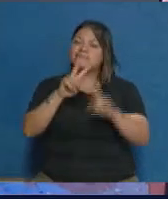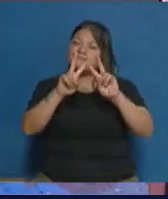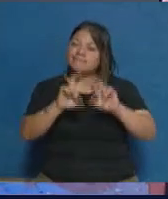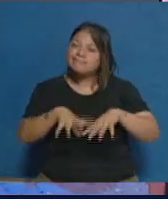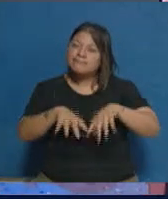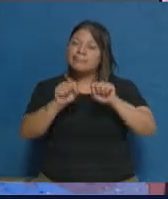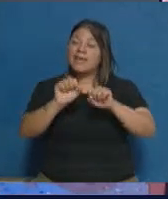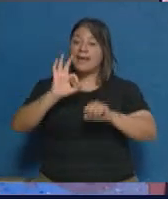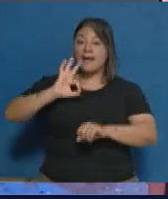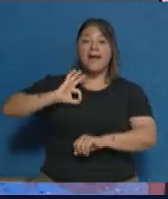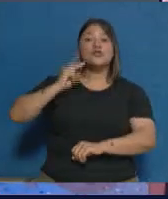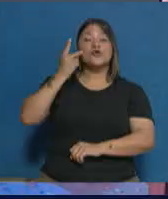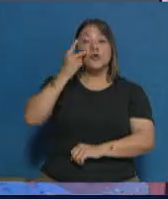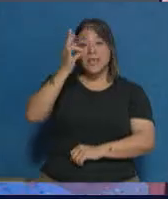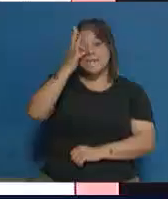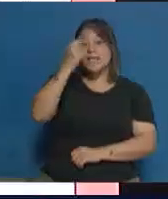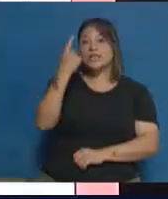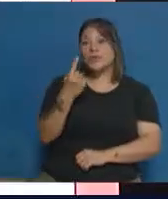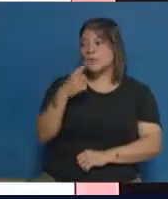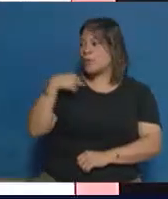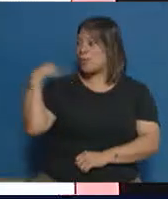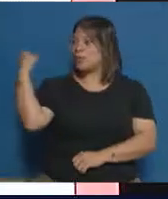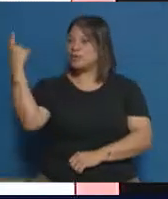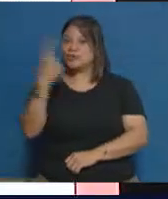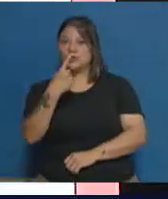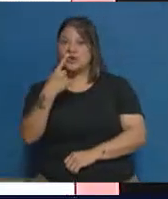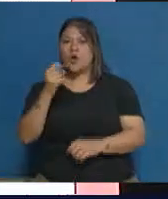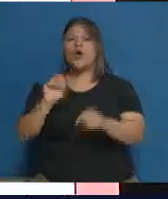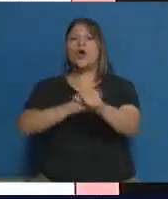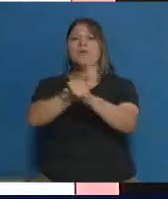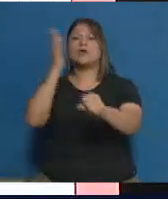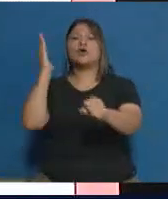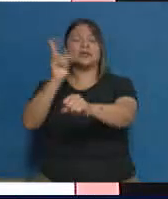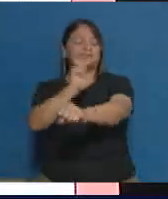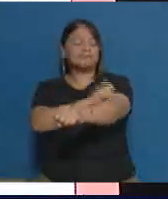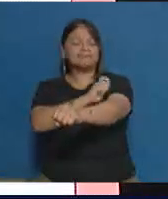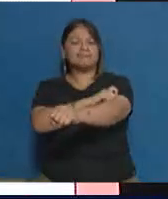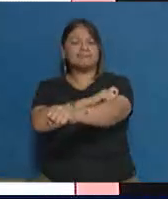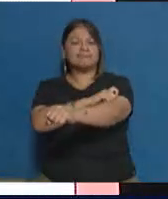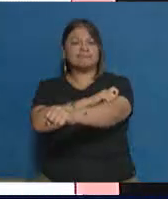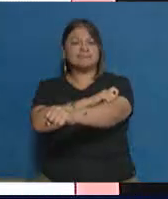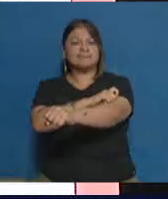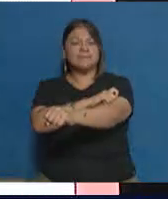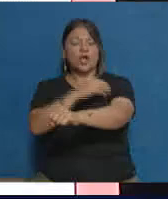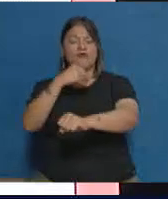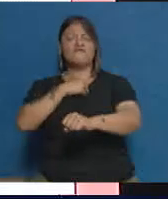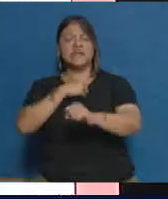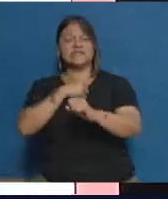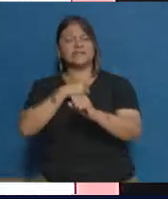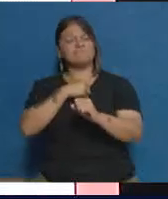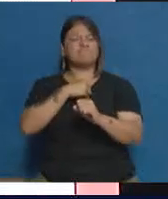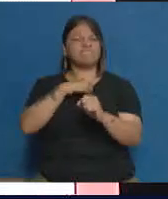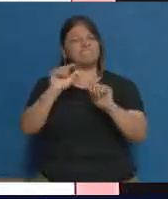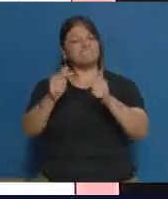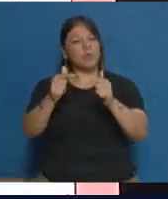el 2021, cuando nos empezamos a vacunar contra el COVID, hubo un descenso en cuanto a los índices de confianza, pero el